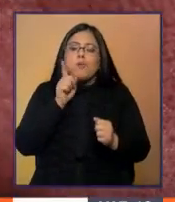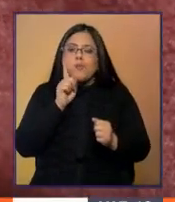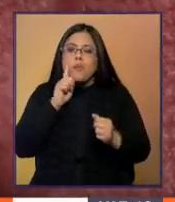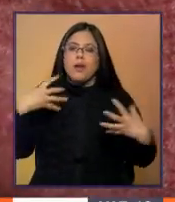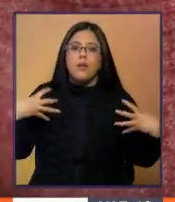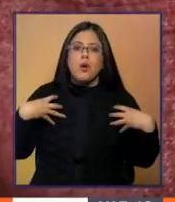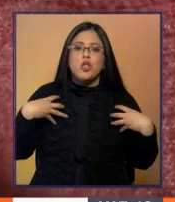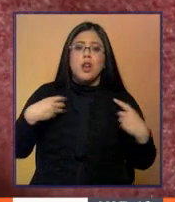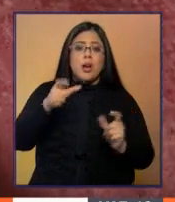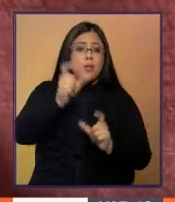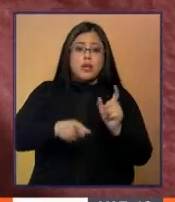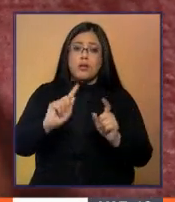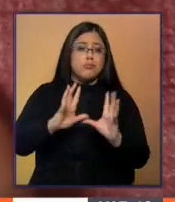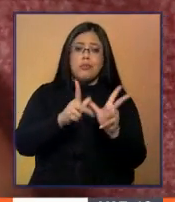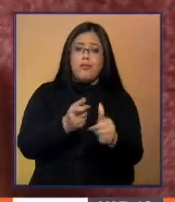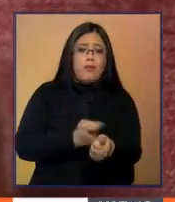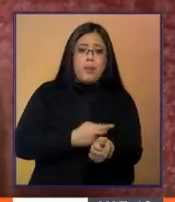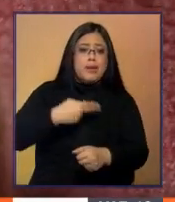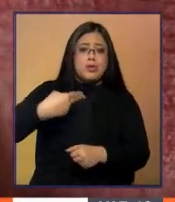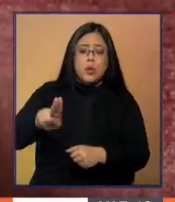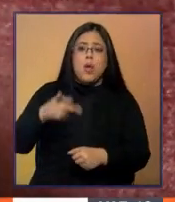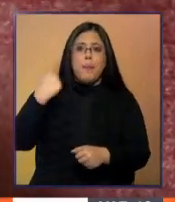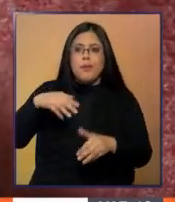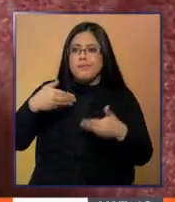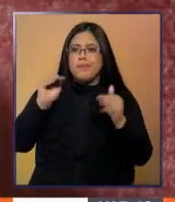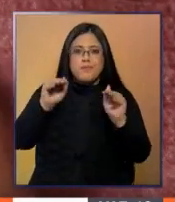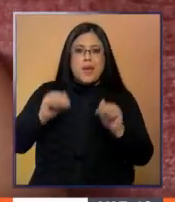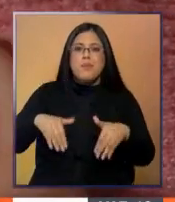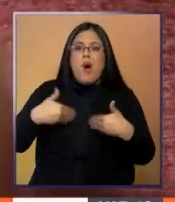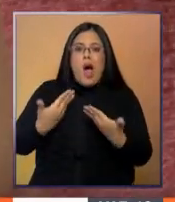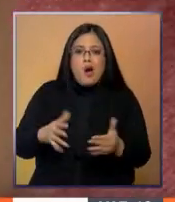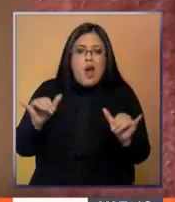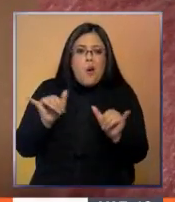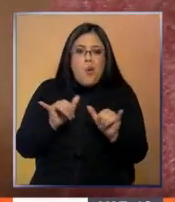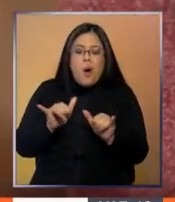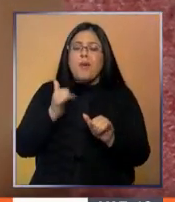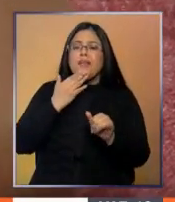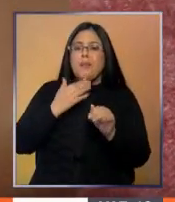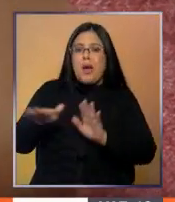algo como lo que está ocurriendo ahora con Pacientito y sus cuidadores temporales.